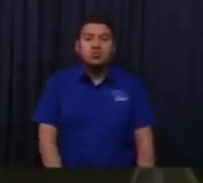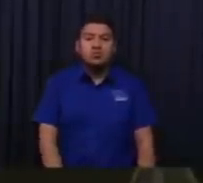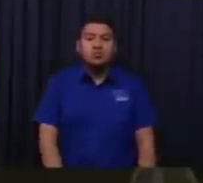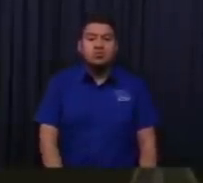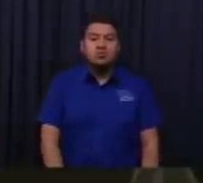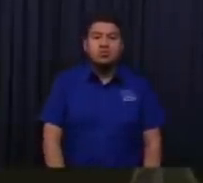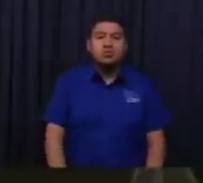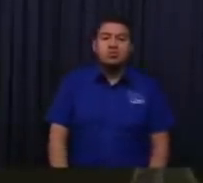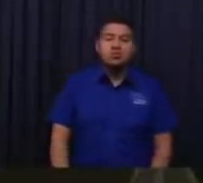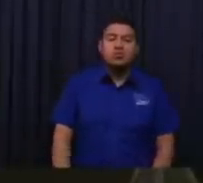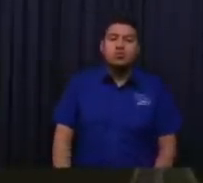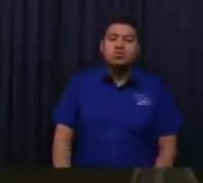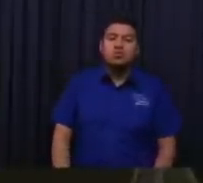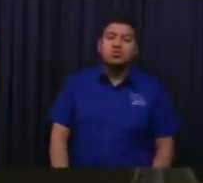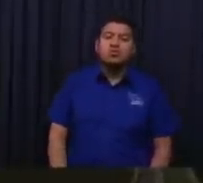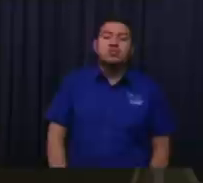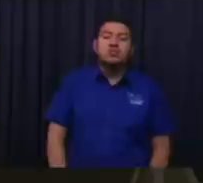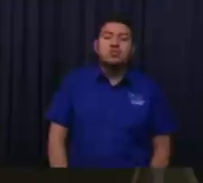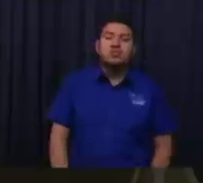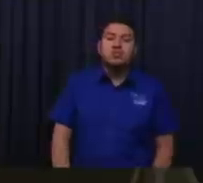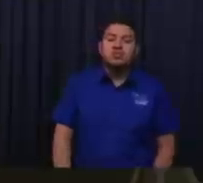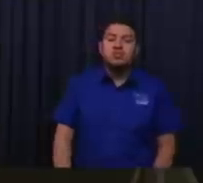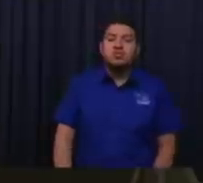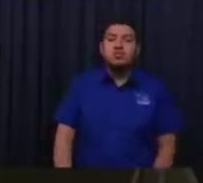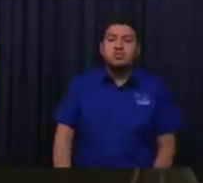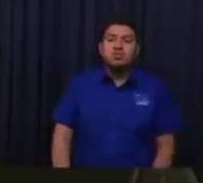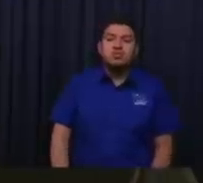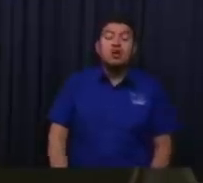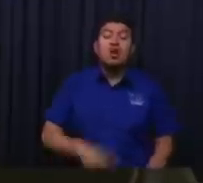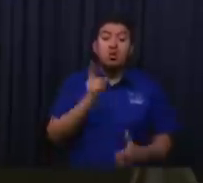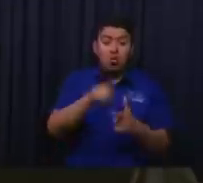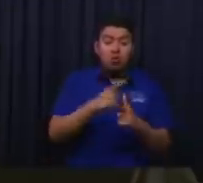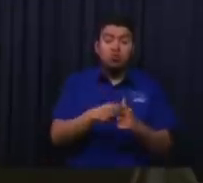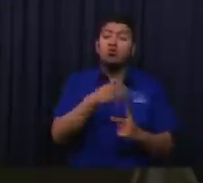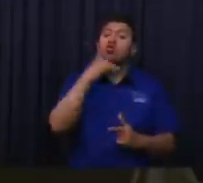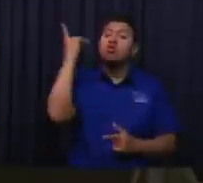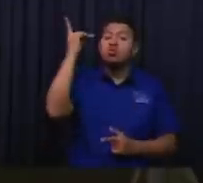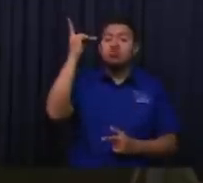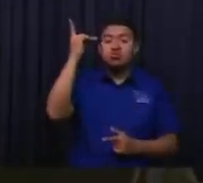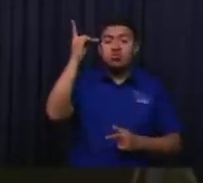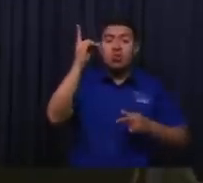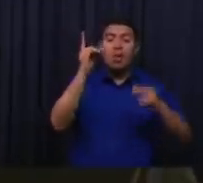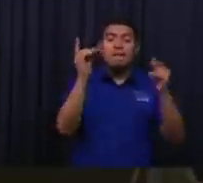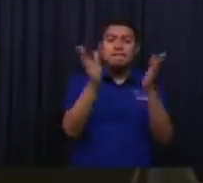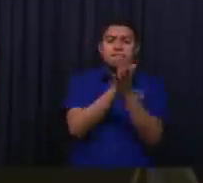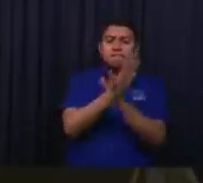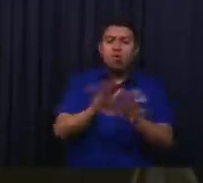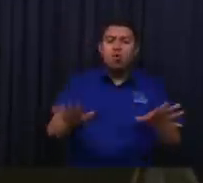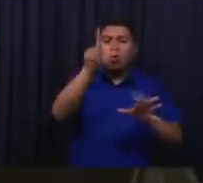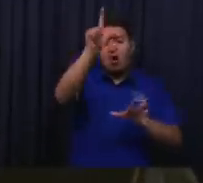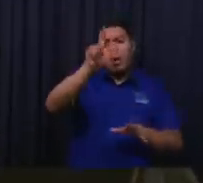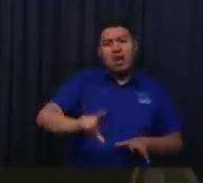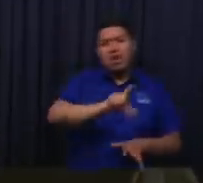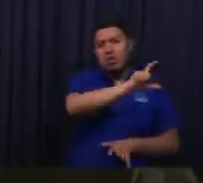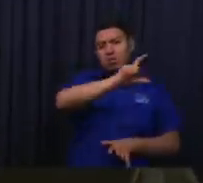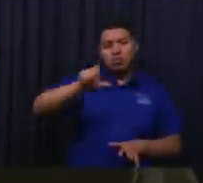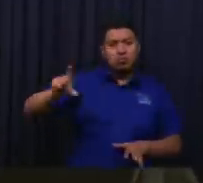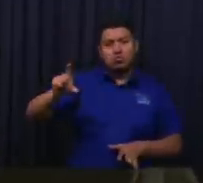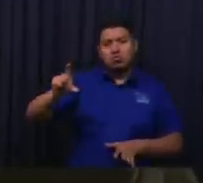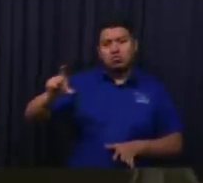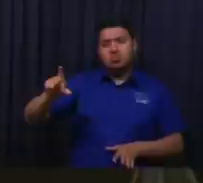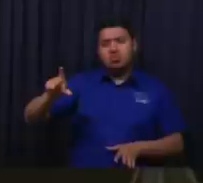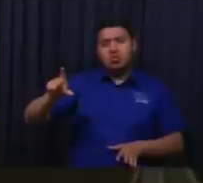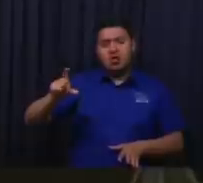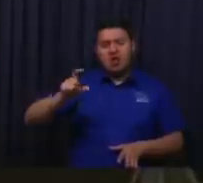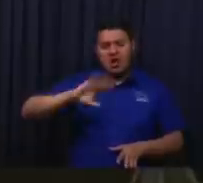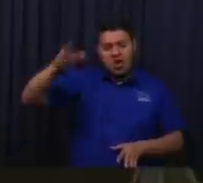Todo lo demás fue llevado al holocausto. Cuando Él murió en la cruz del Calvario y le hirieron su